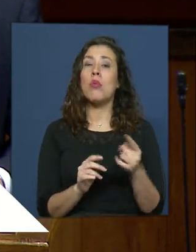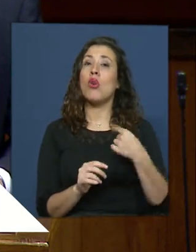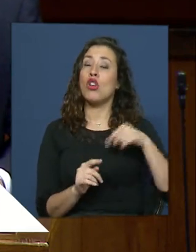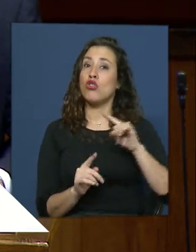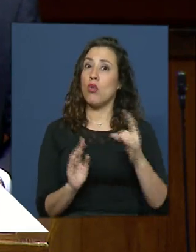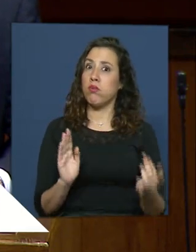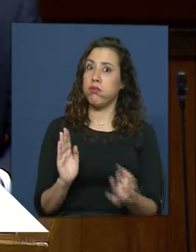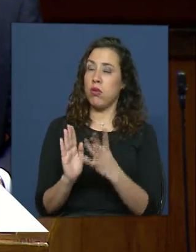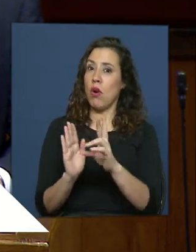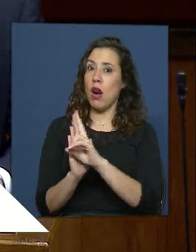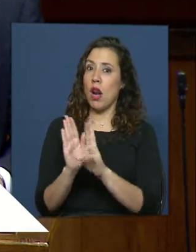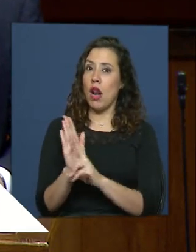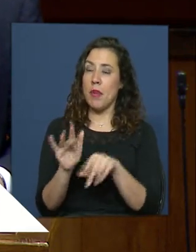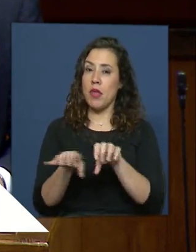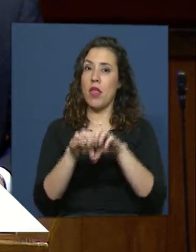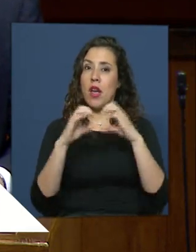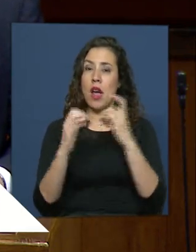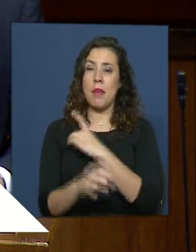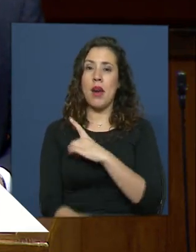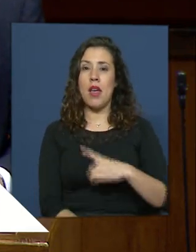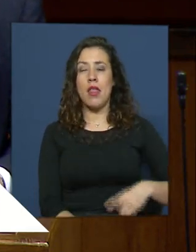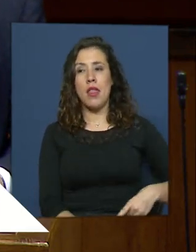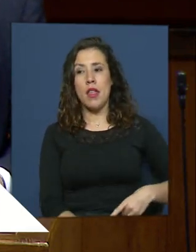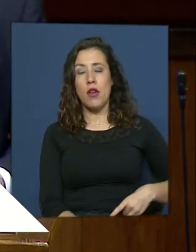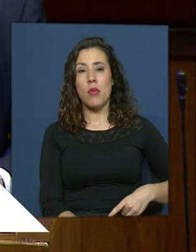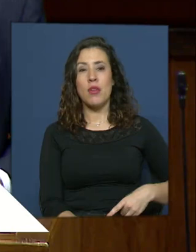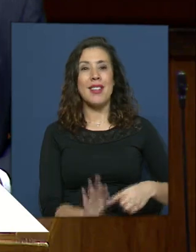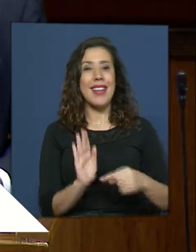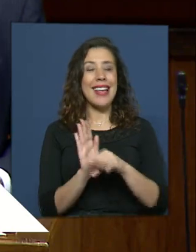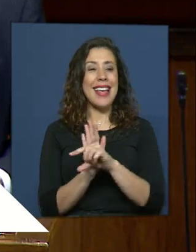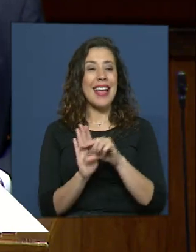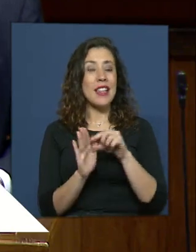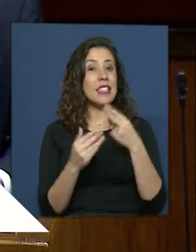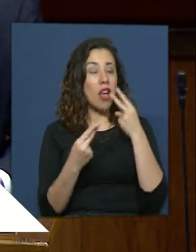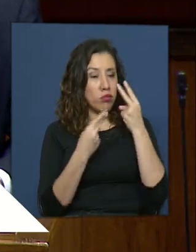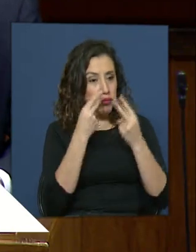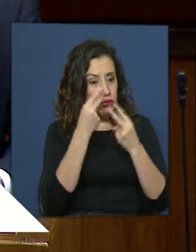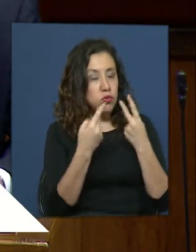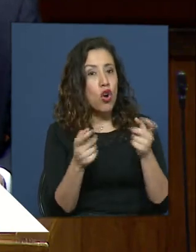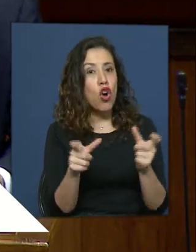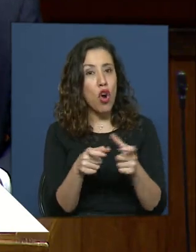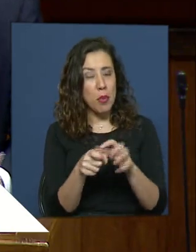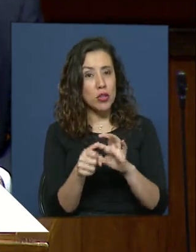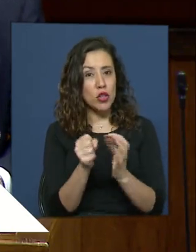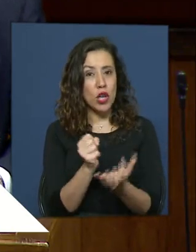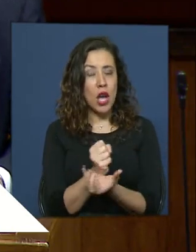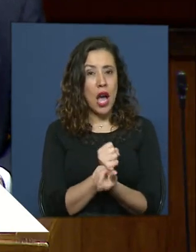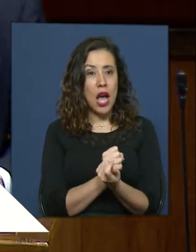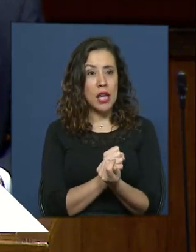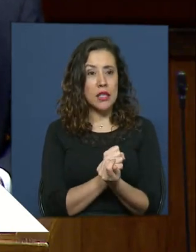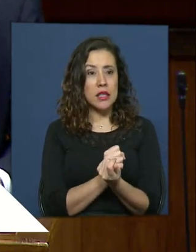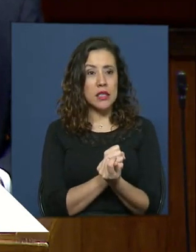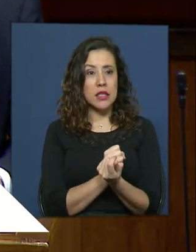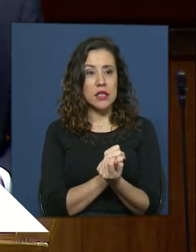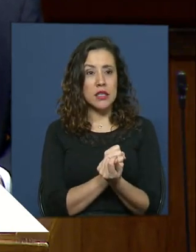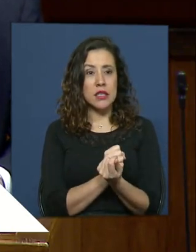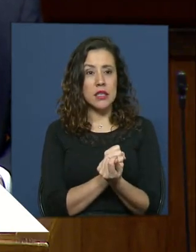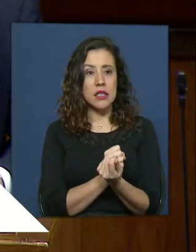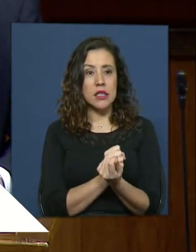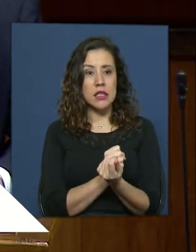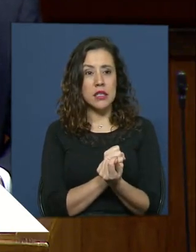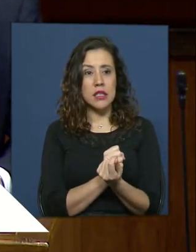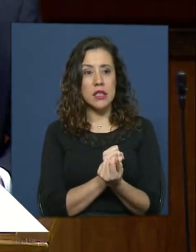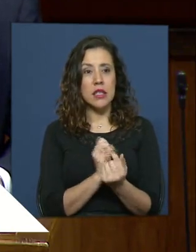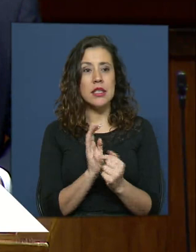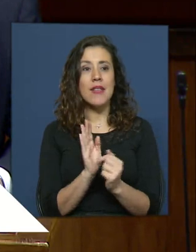el reglamento a nuestra Cámara de Diputados, que esa indicación la vimos en la Comisión de Hacienda, porque estaba dentro